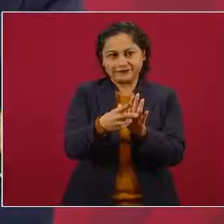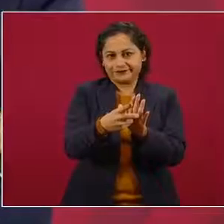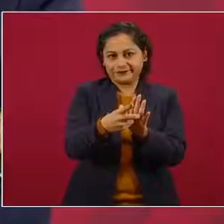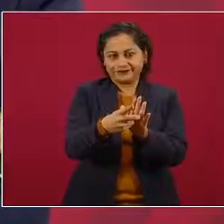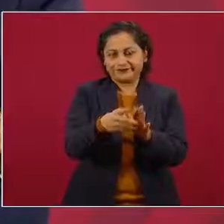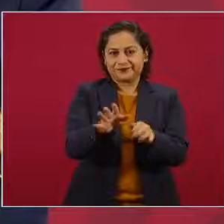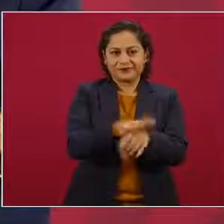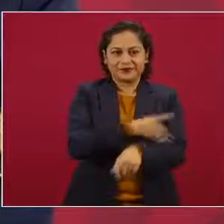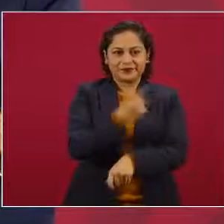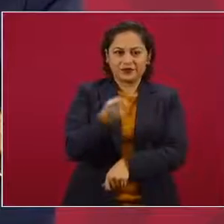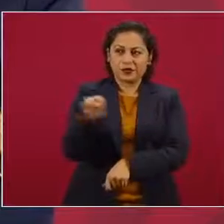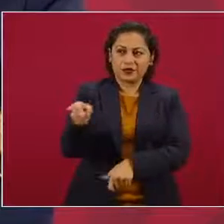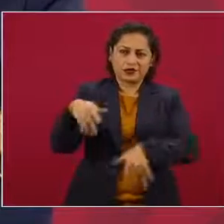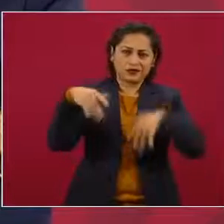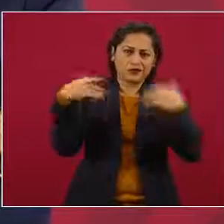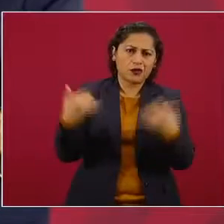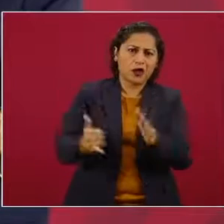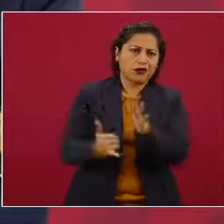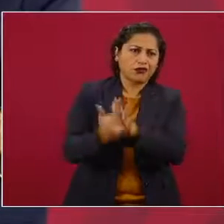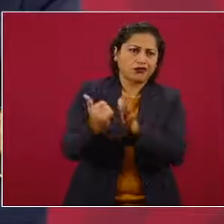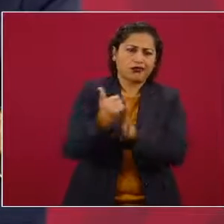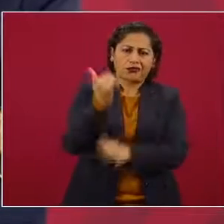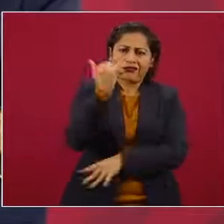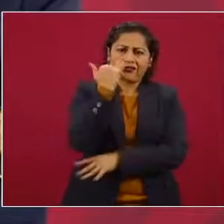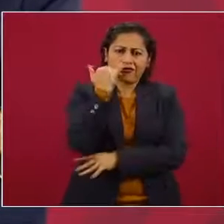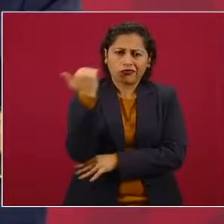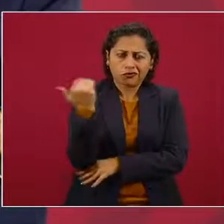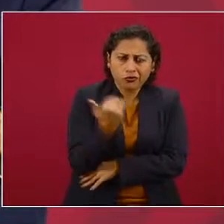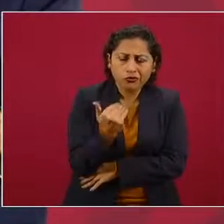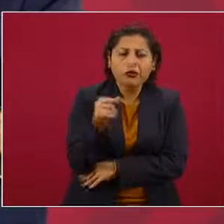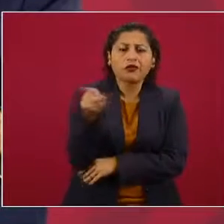Carísimo, mal hecho.